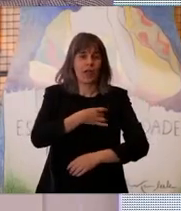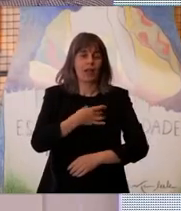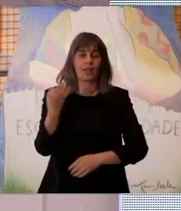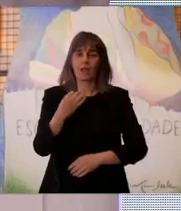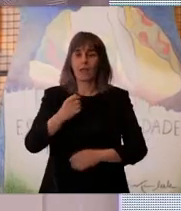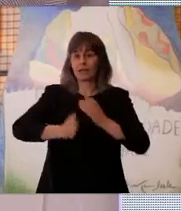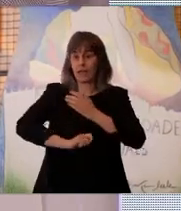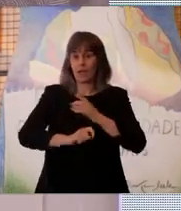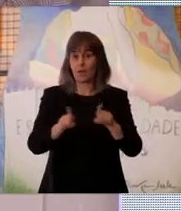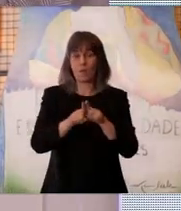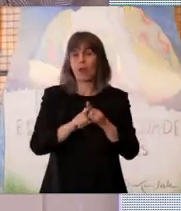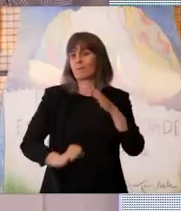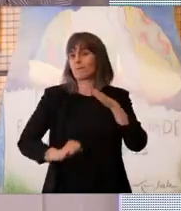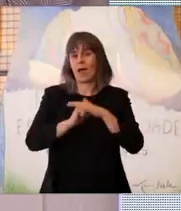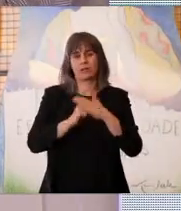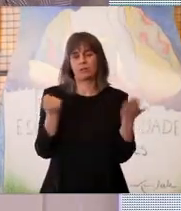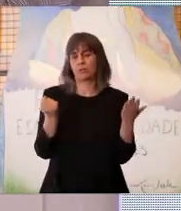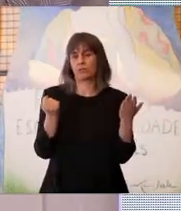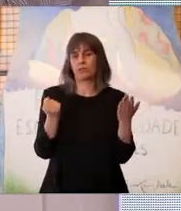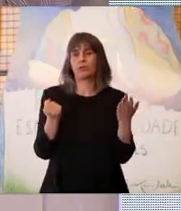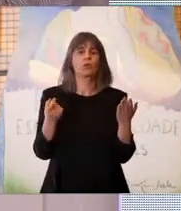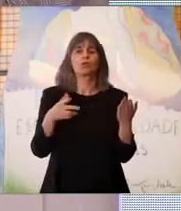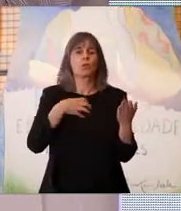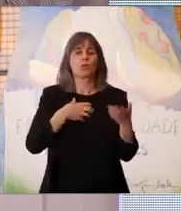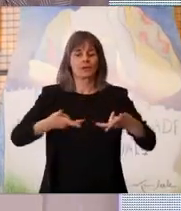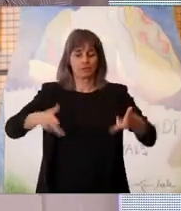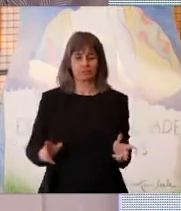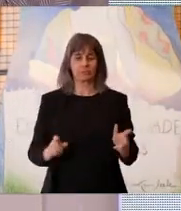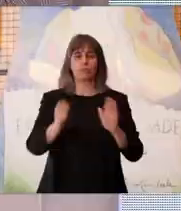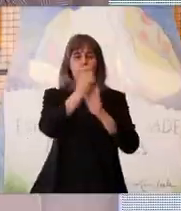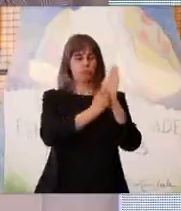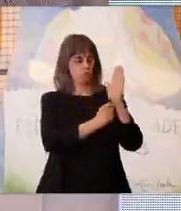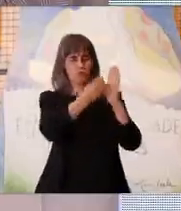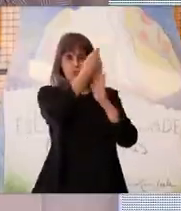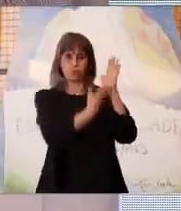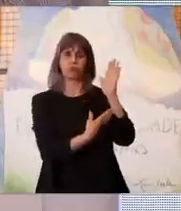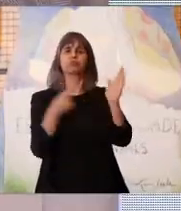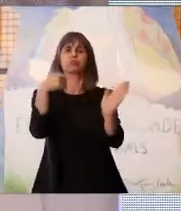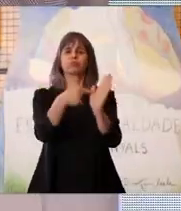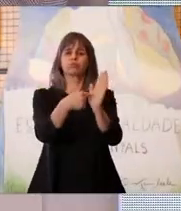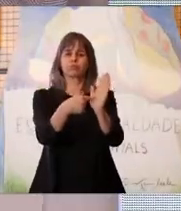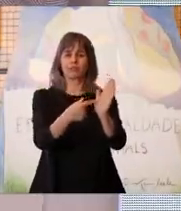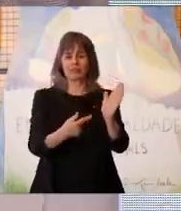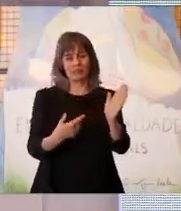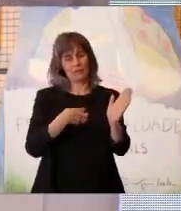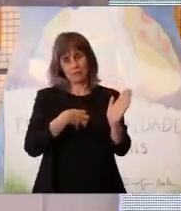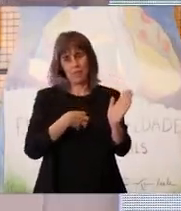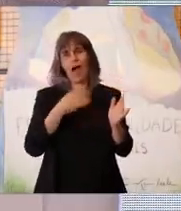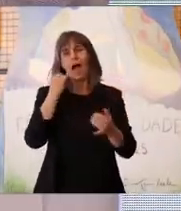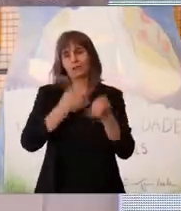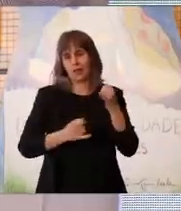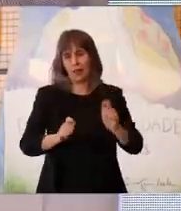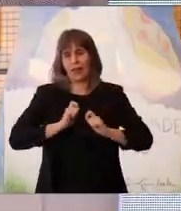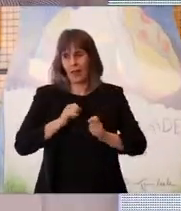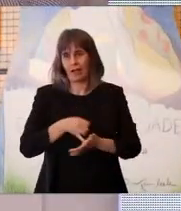máximos pero no pones no empiezas sentándote en una mesa y pidiendo el punto 10 porque entonces no llegas no Y además en el camino te debilitan